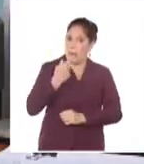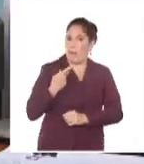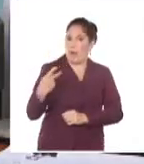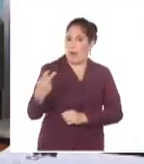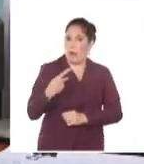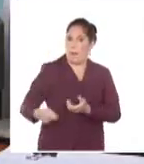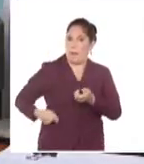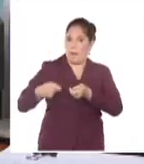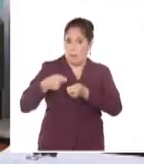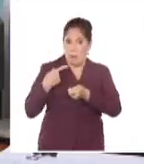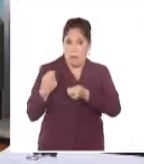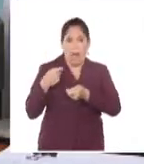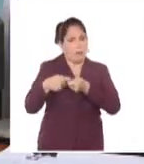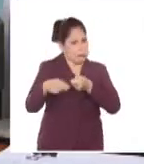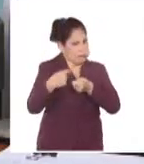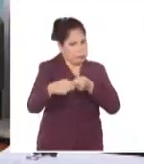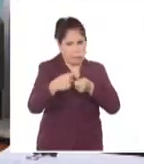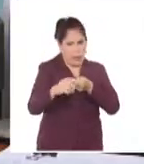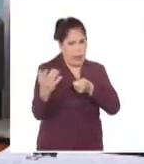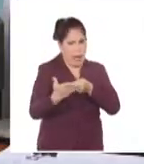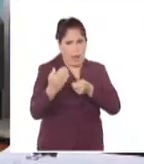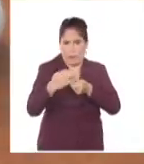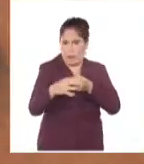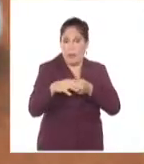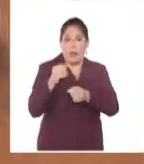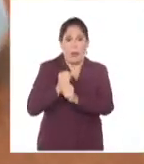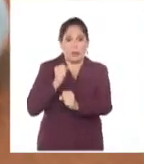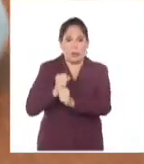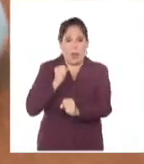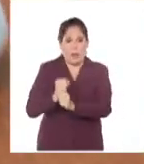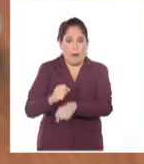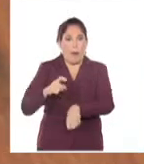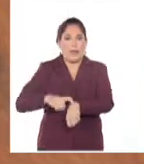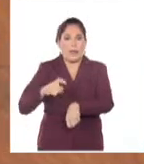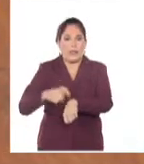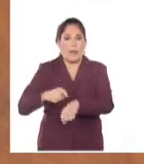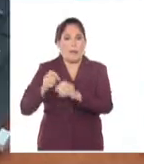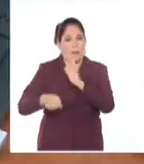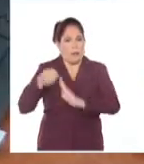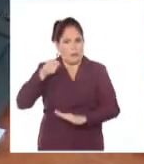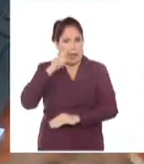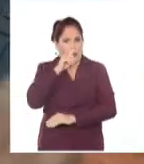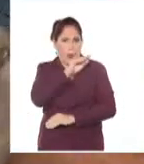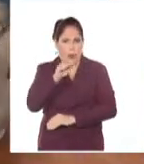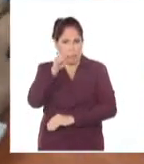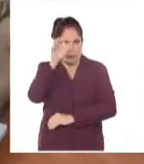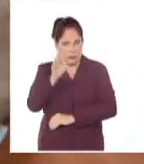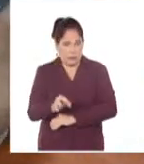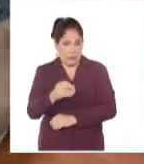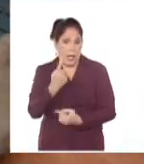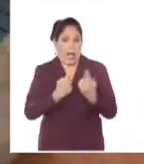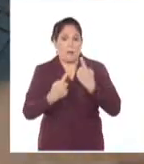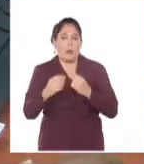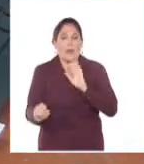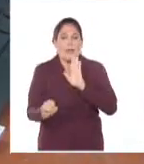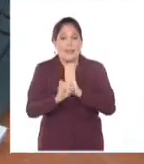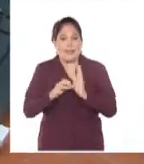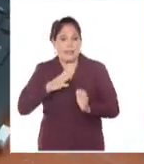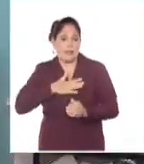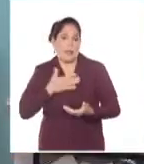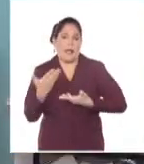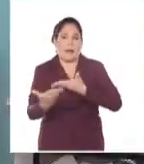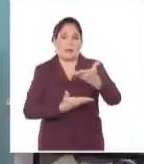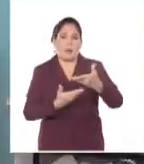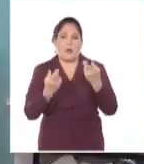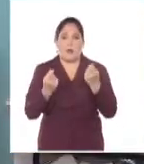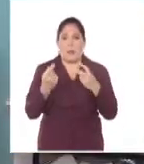pagos que necesitamos y, de hecho, los pagos a los trabajadores en el tiempo que está establecido. Son algunos de los rasgos que identifican la gestión económica